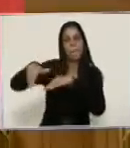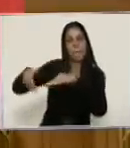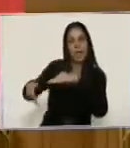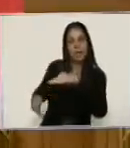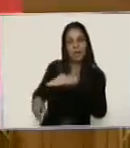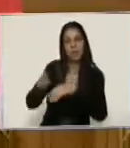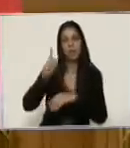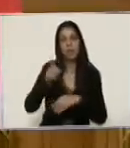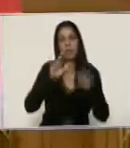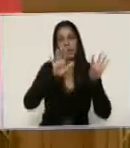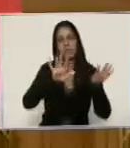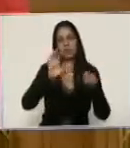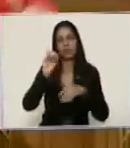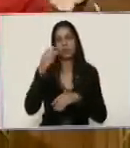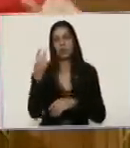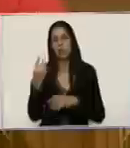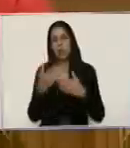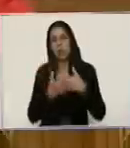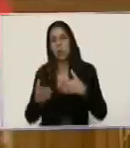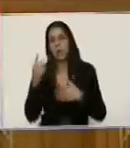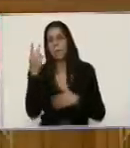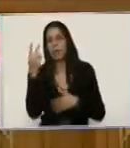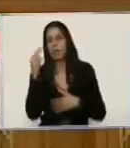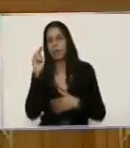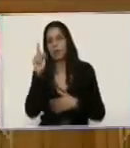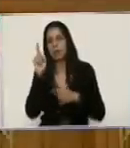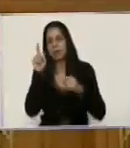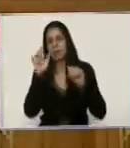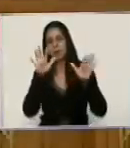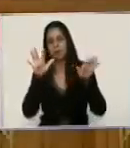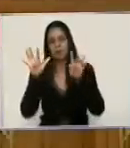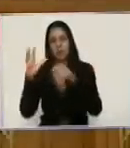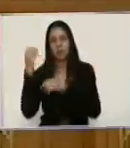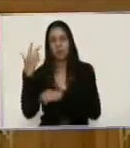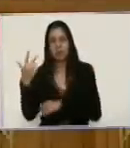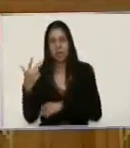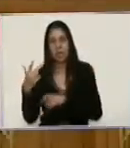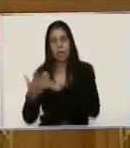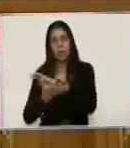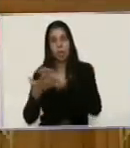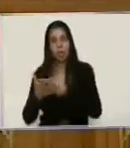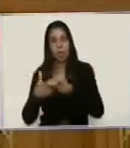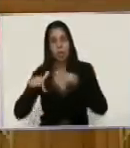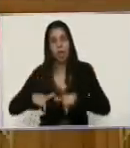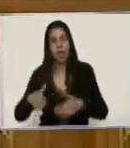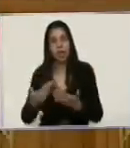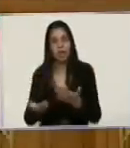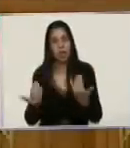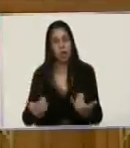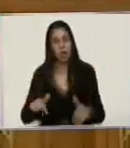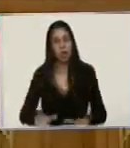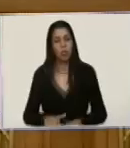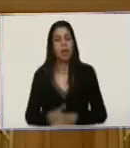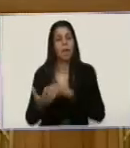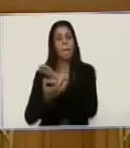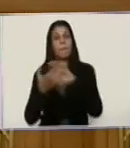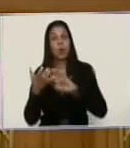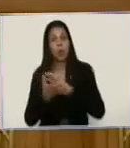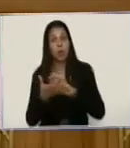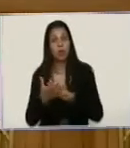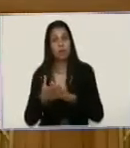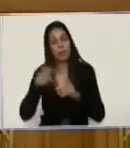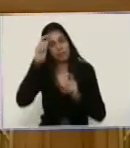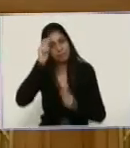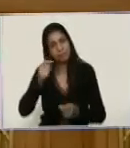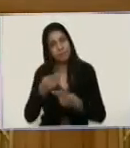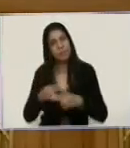de 1902-1903, este problema que tenemos hoy en día, que es un problema de dignidad